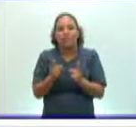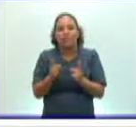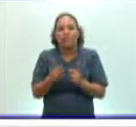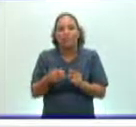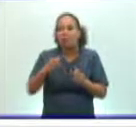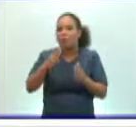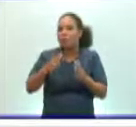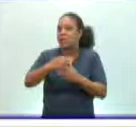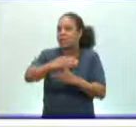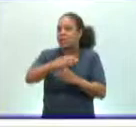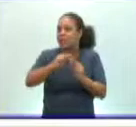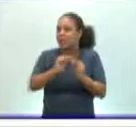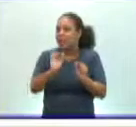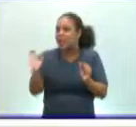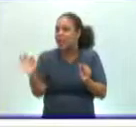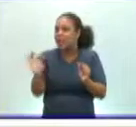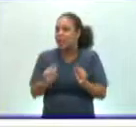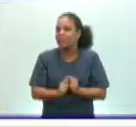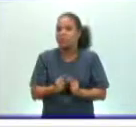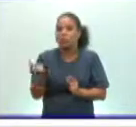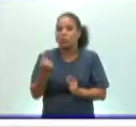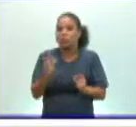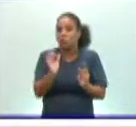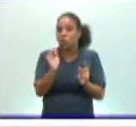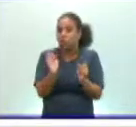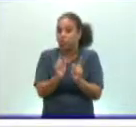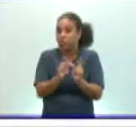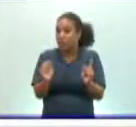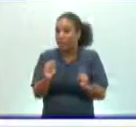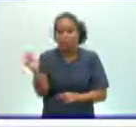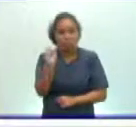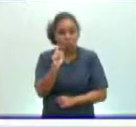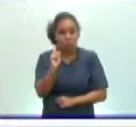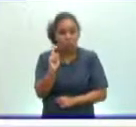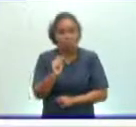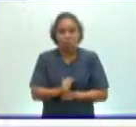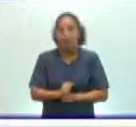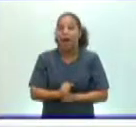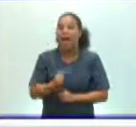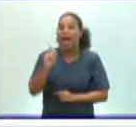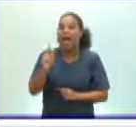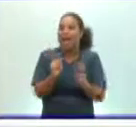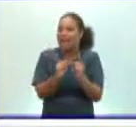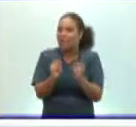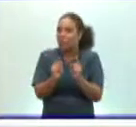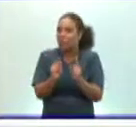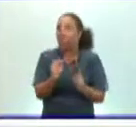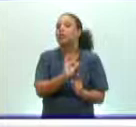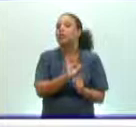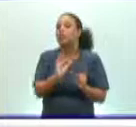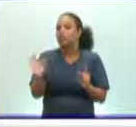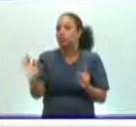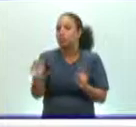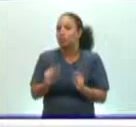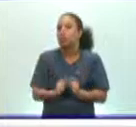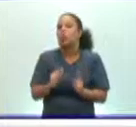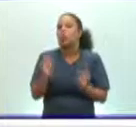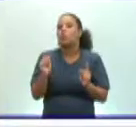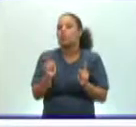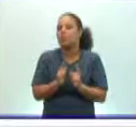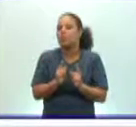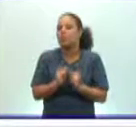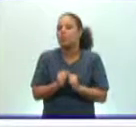de semirrecta, solo de semirrecta. No. Hay segmentos de semirrecta con